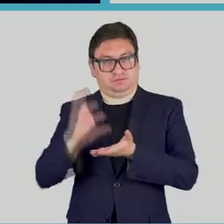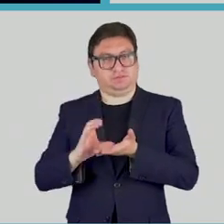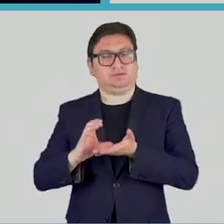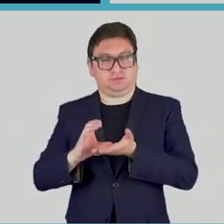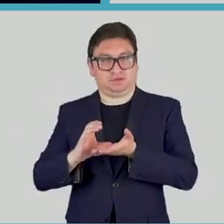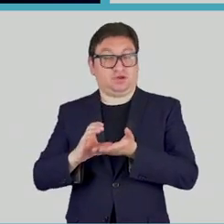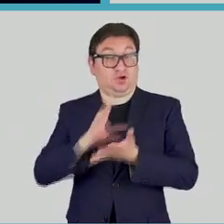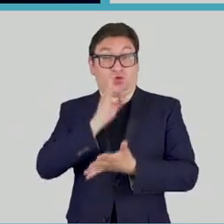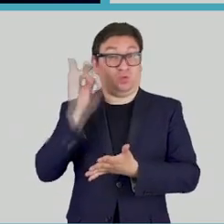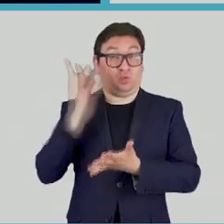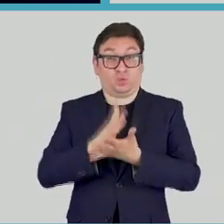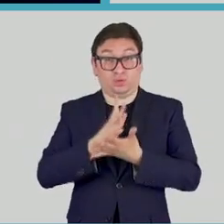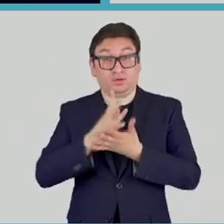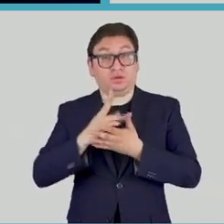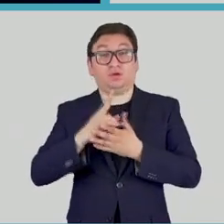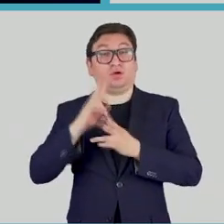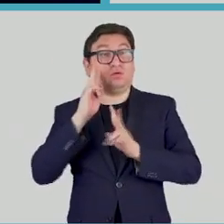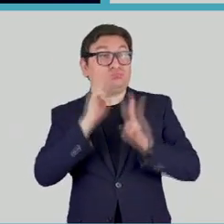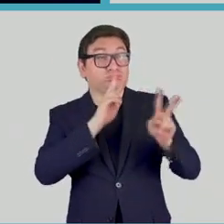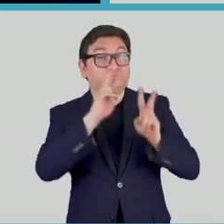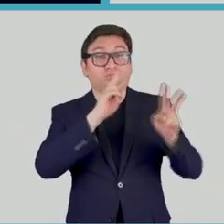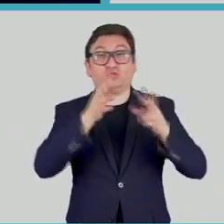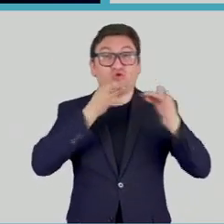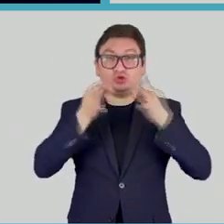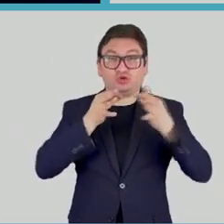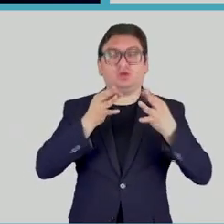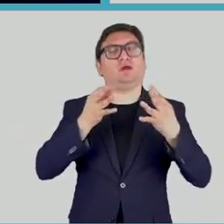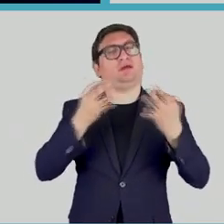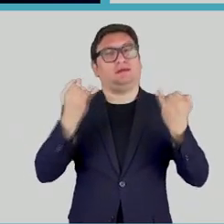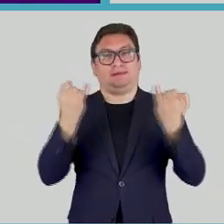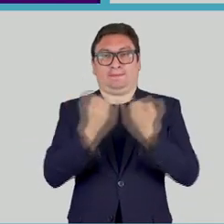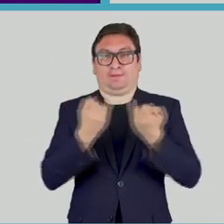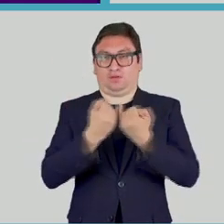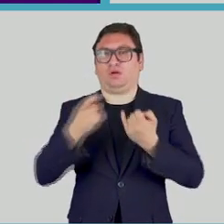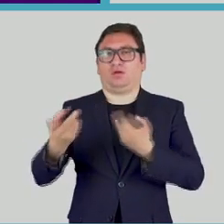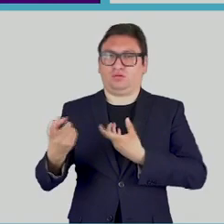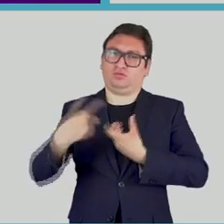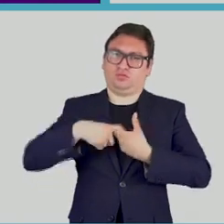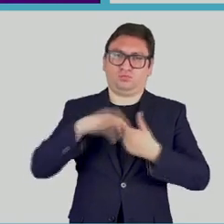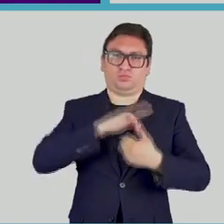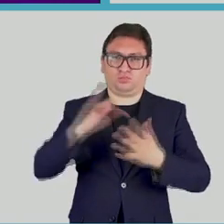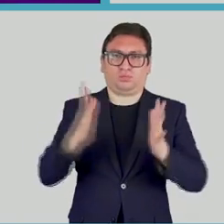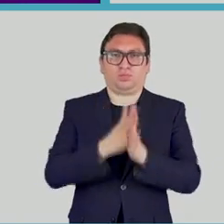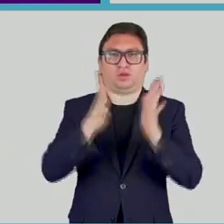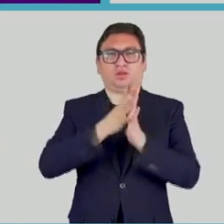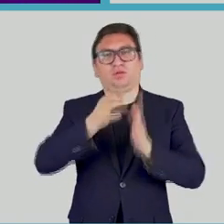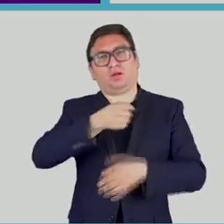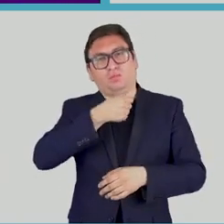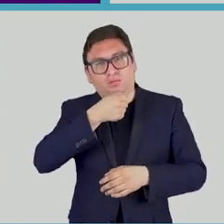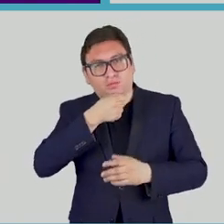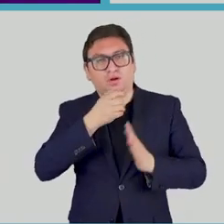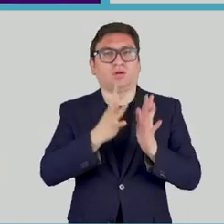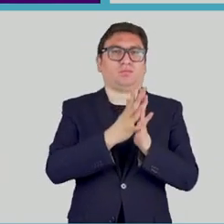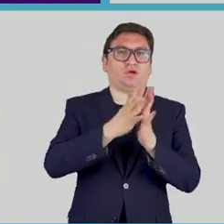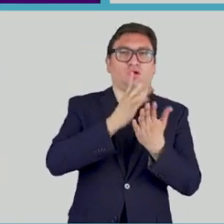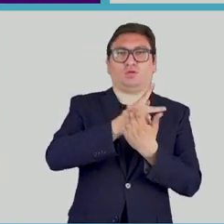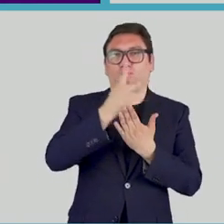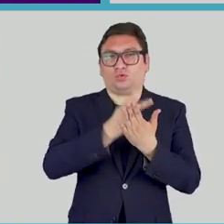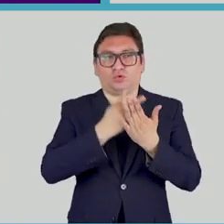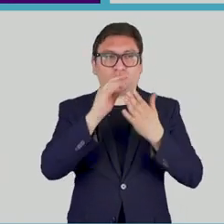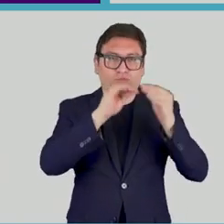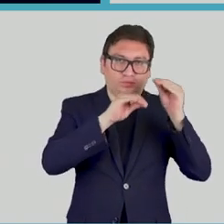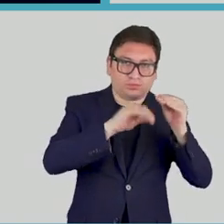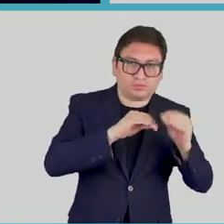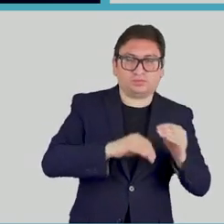con discapacidad no solo como sujetos de noticias sino también para que participen como comentaristas participen en la